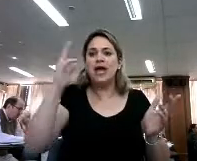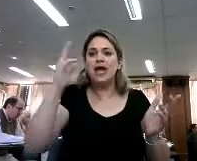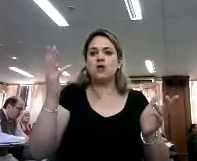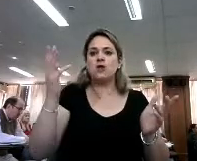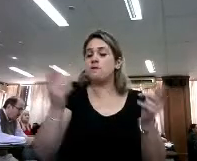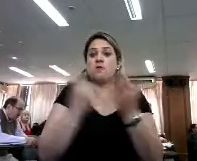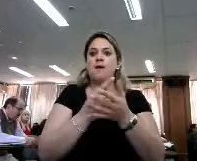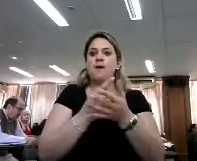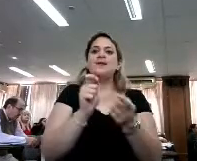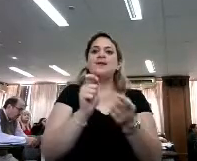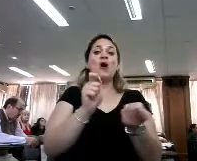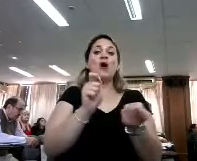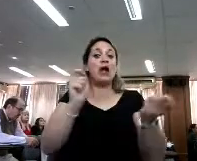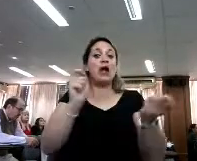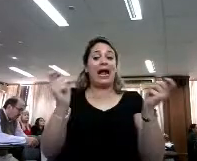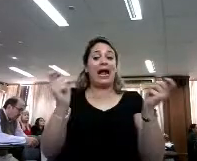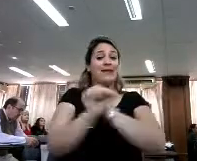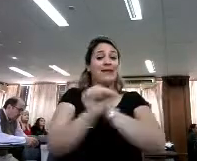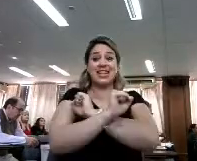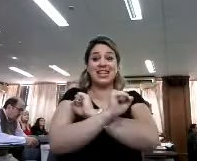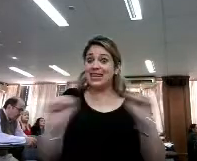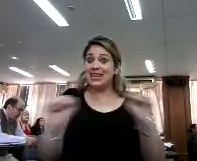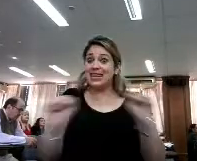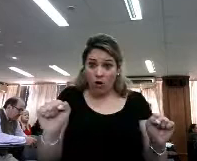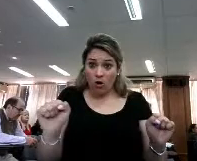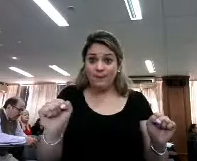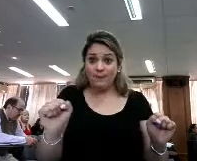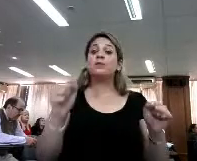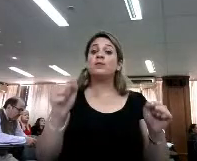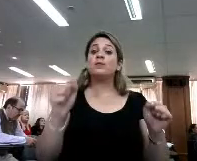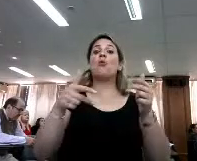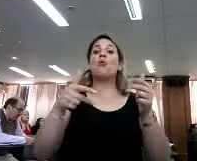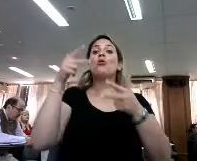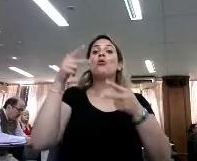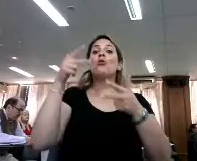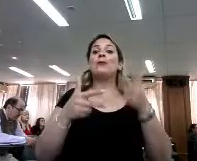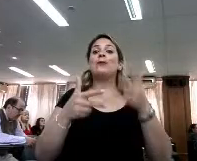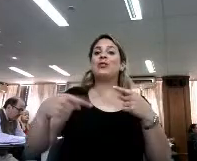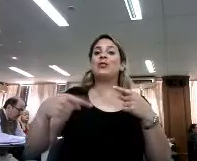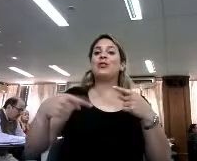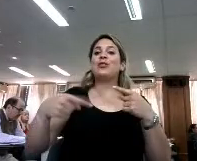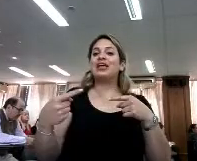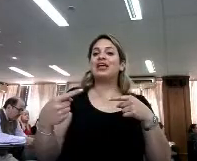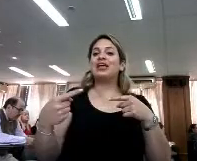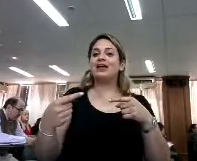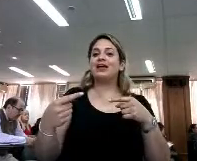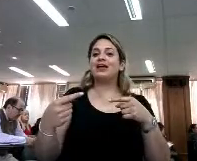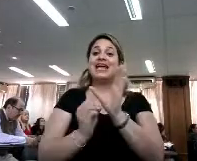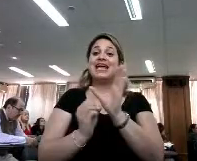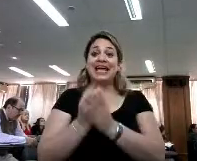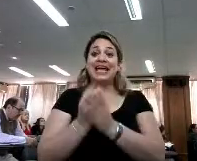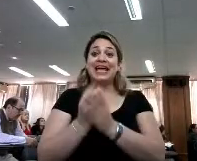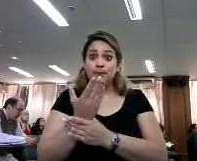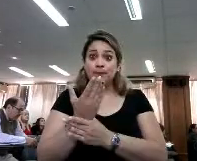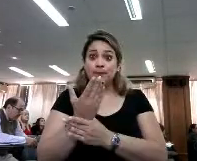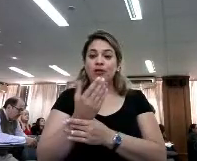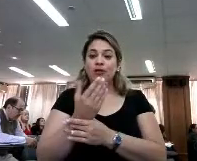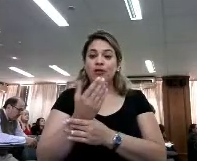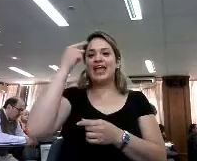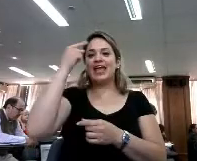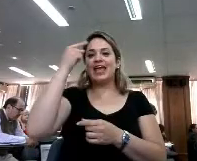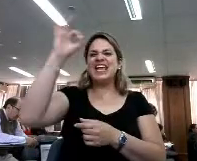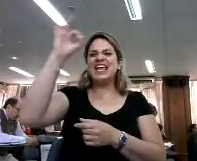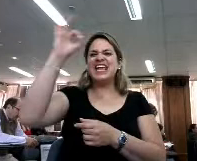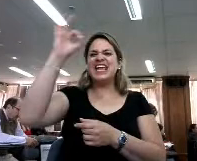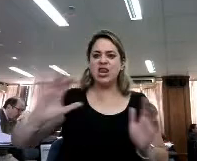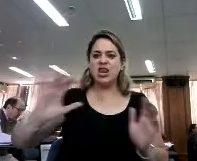situación cambia radicalmente cuando hablamos de las creaciones producto del ingenio humano. Porque